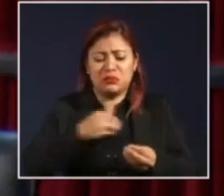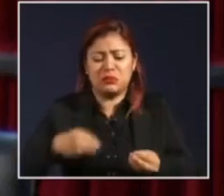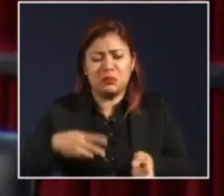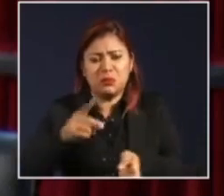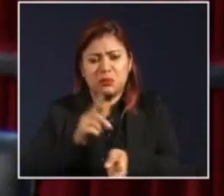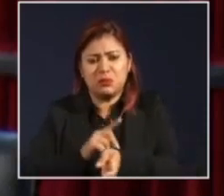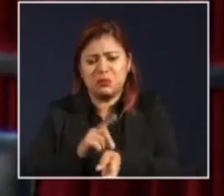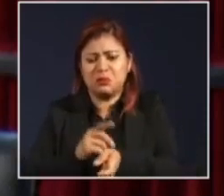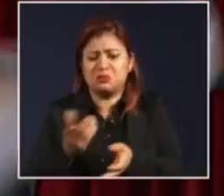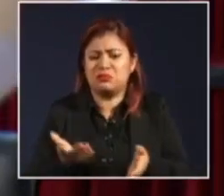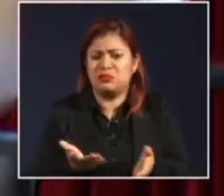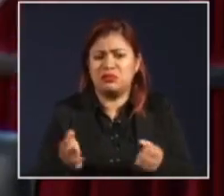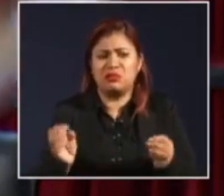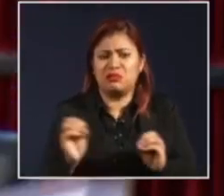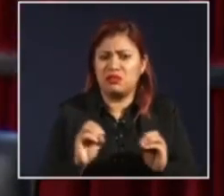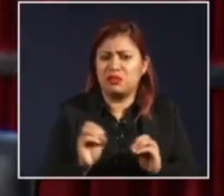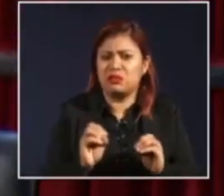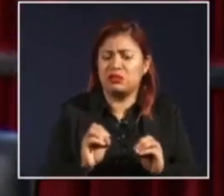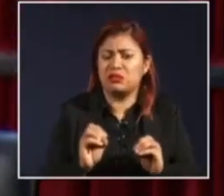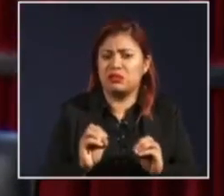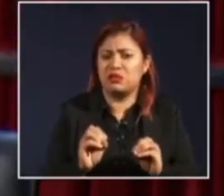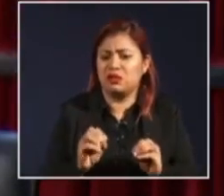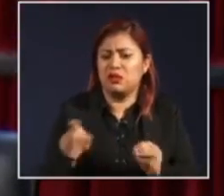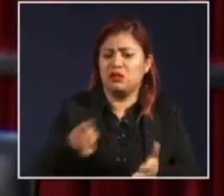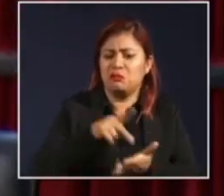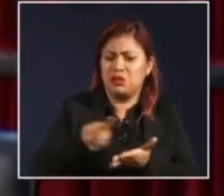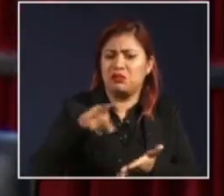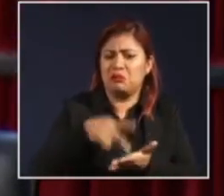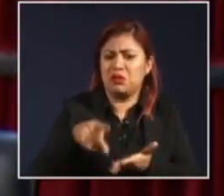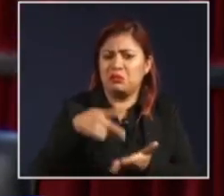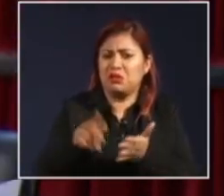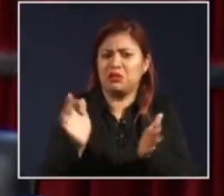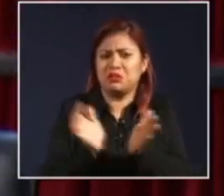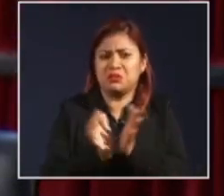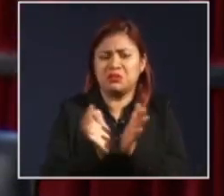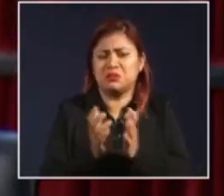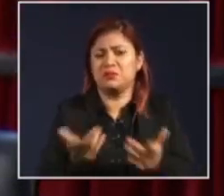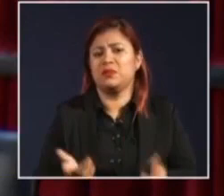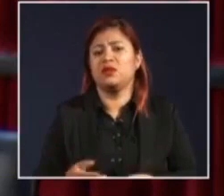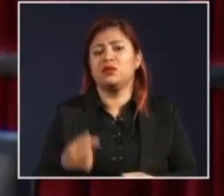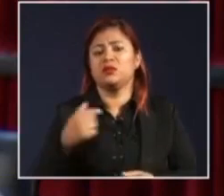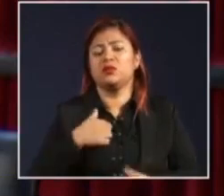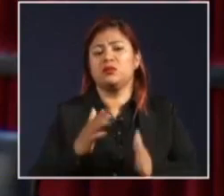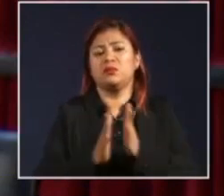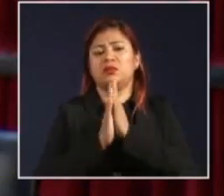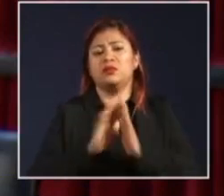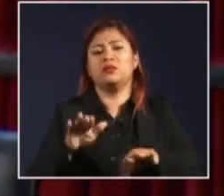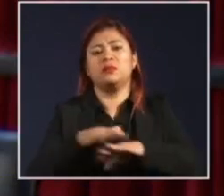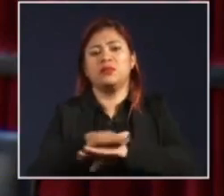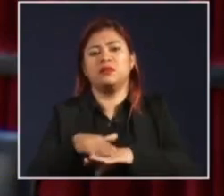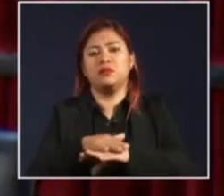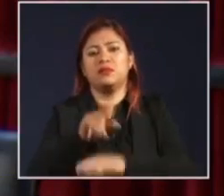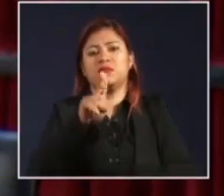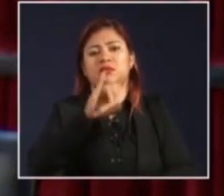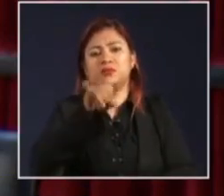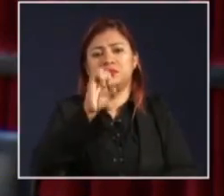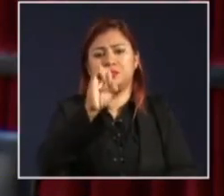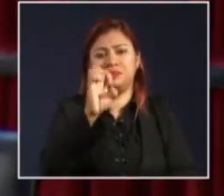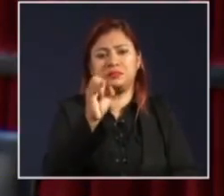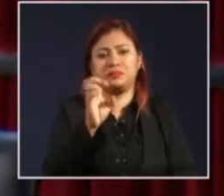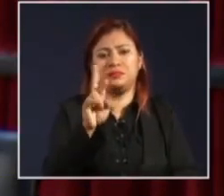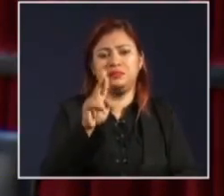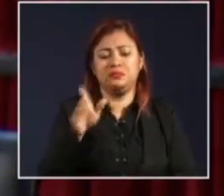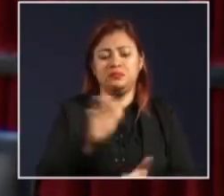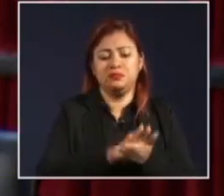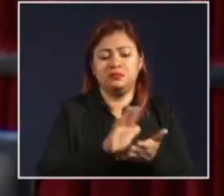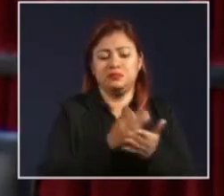asegurados la tienen por haber pagado seguro de por vida. Así que le pedimos por favor a un ujier para que